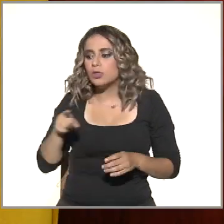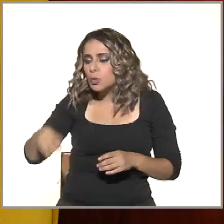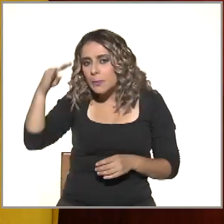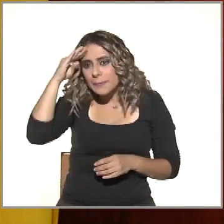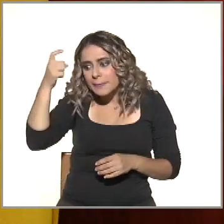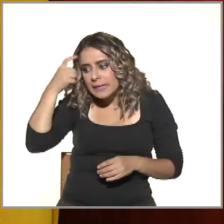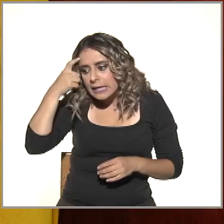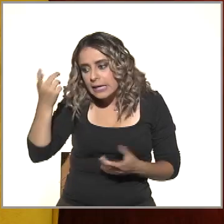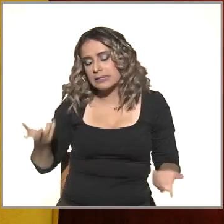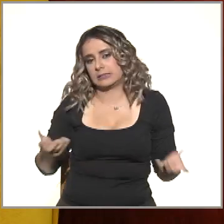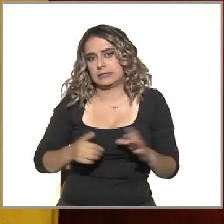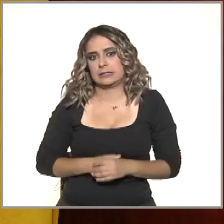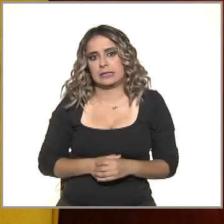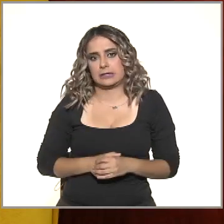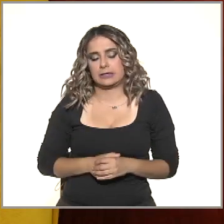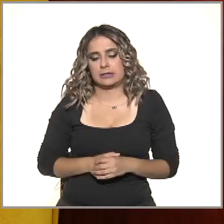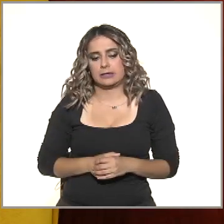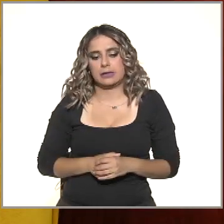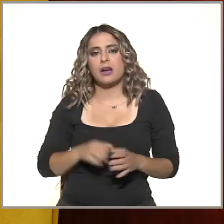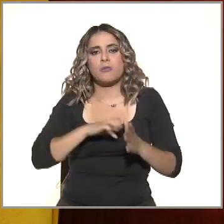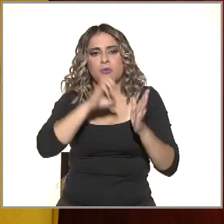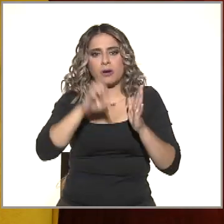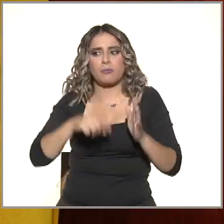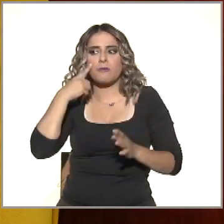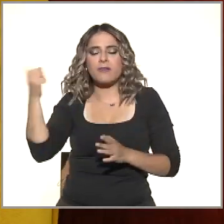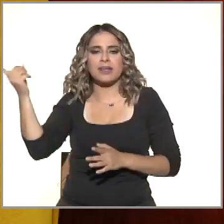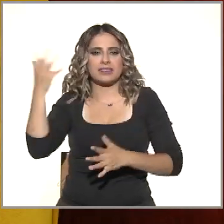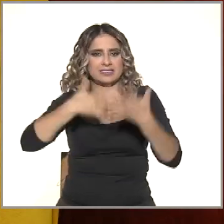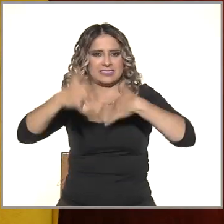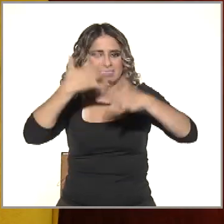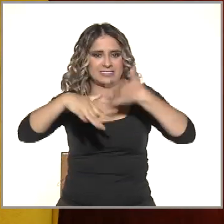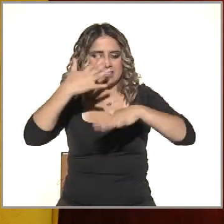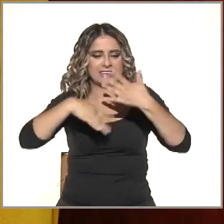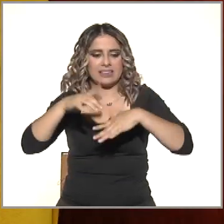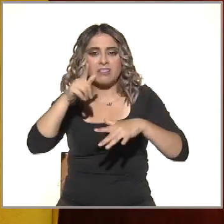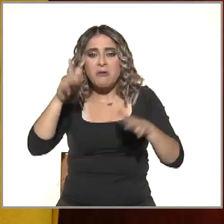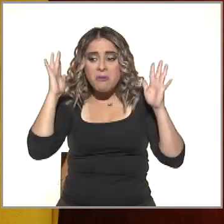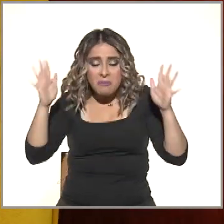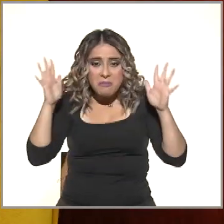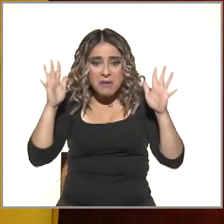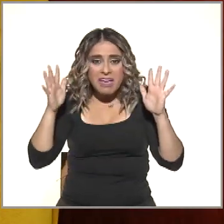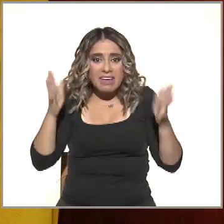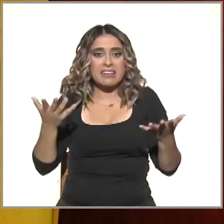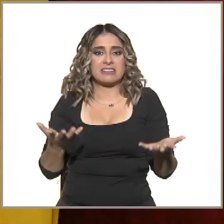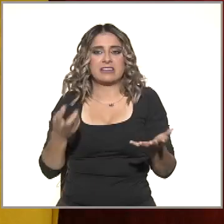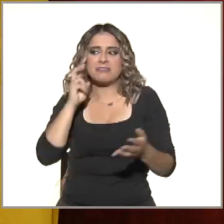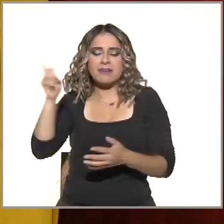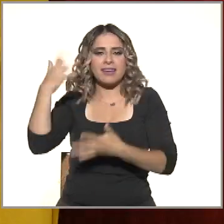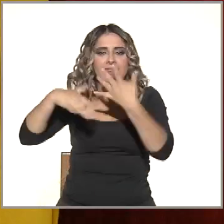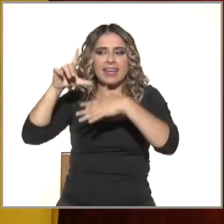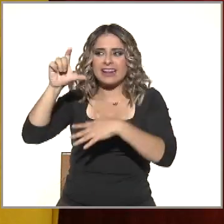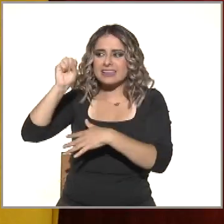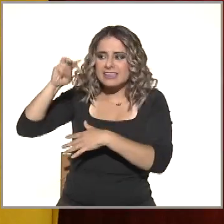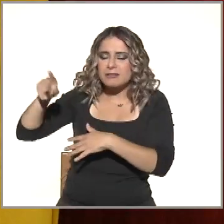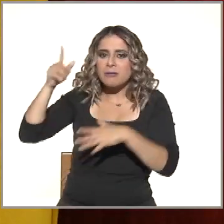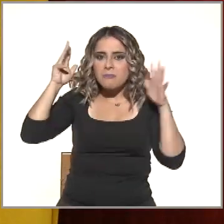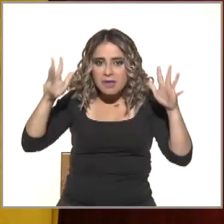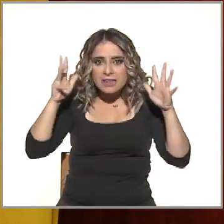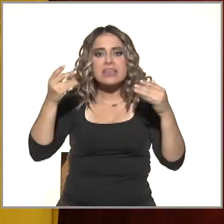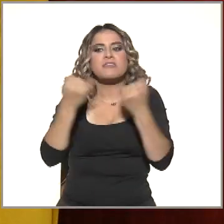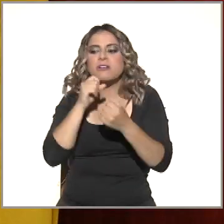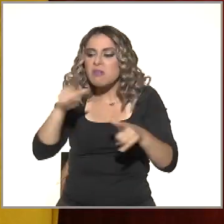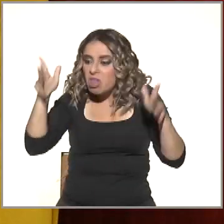piensa, ¿no? Veía ahorita en el lenguaje de señas que qué mensa eres, es así, ¿no? Entonces también te hacían así